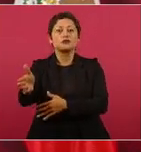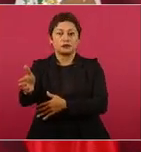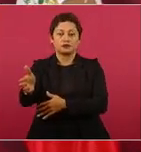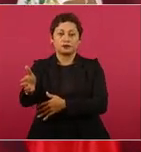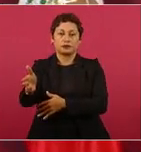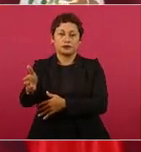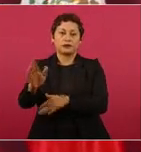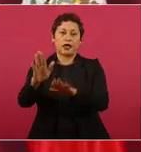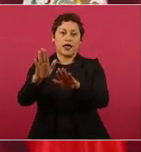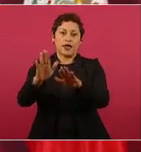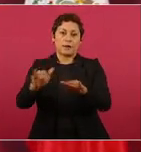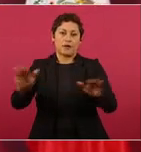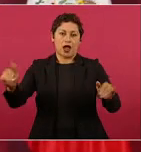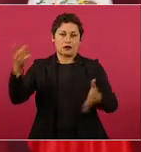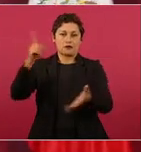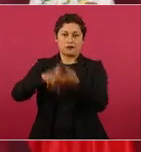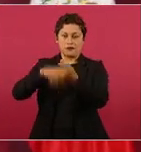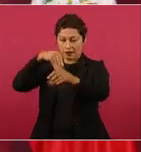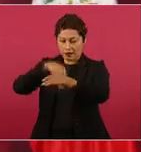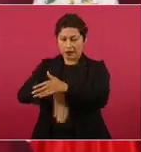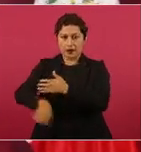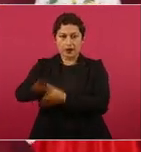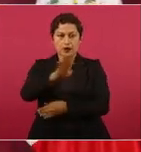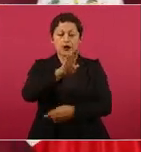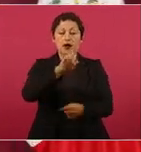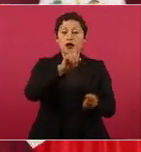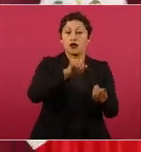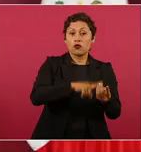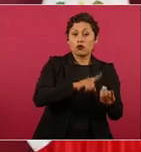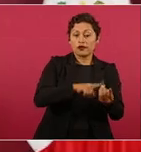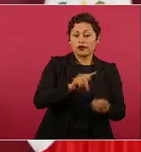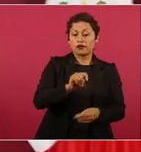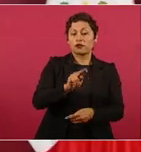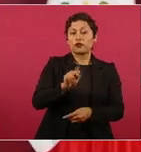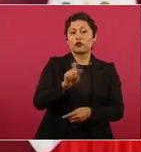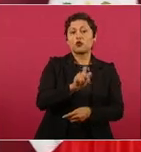marino de Tuxpan a Coatzacoalcos,